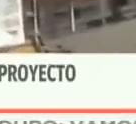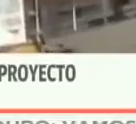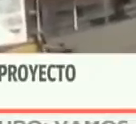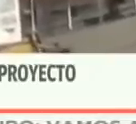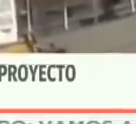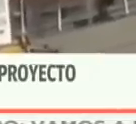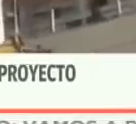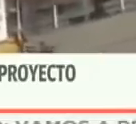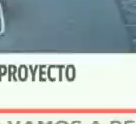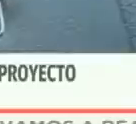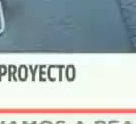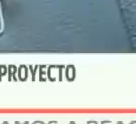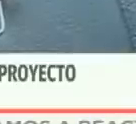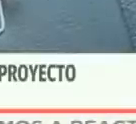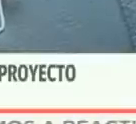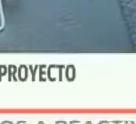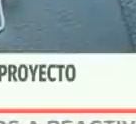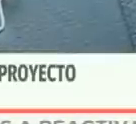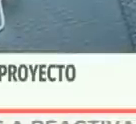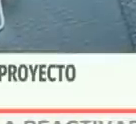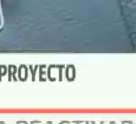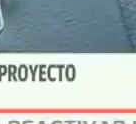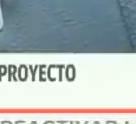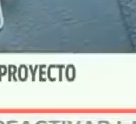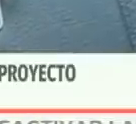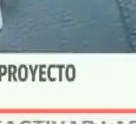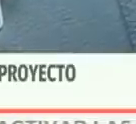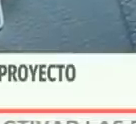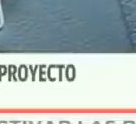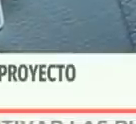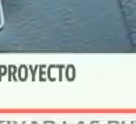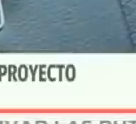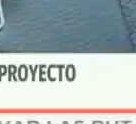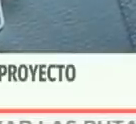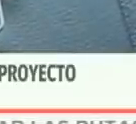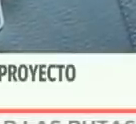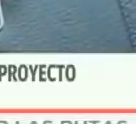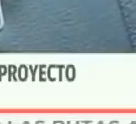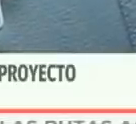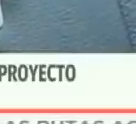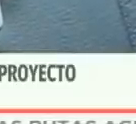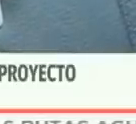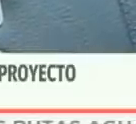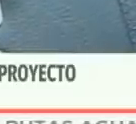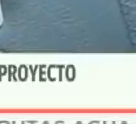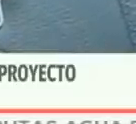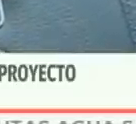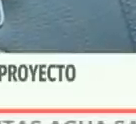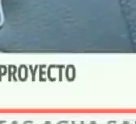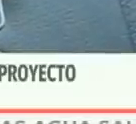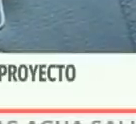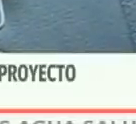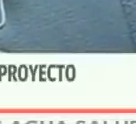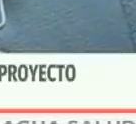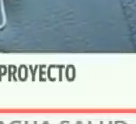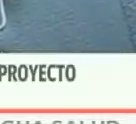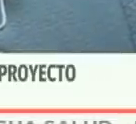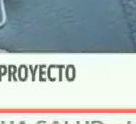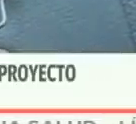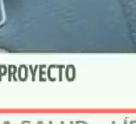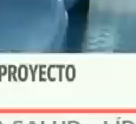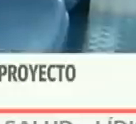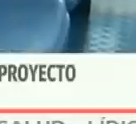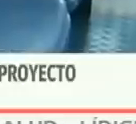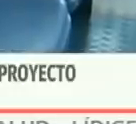ruta Chacopata-Margarita y va a trasladar 800 pasajeros al día en varios viajes. La segunda